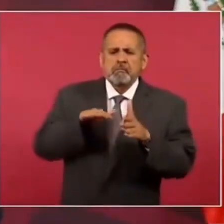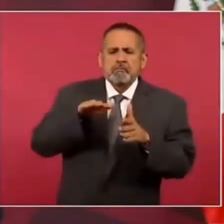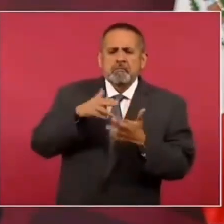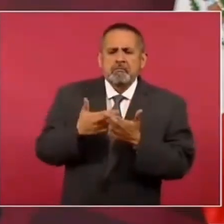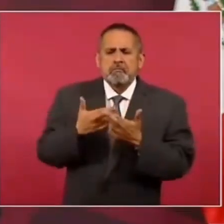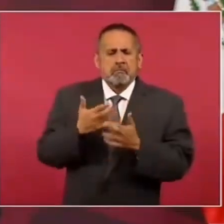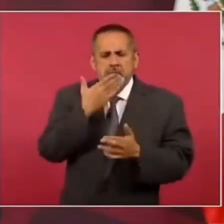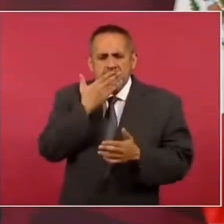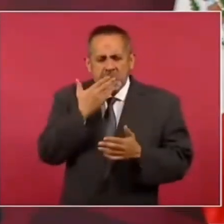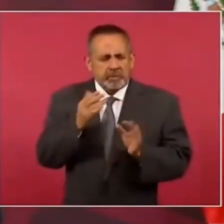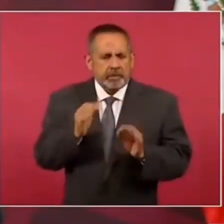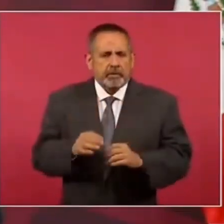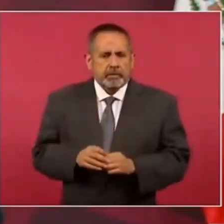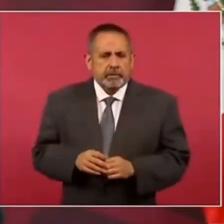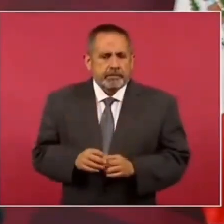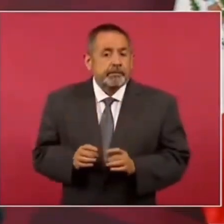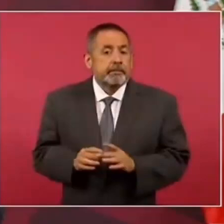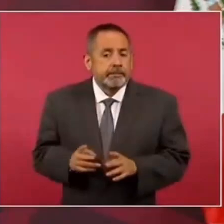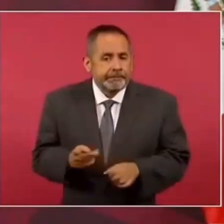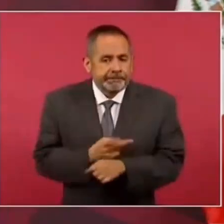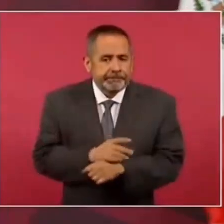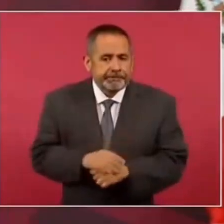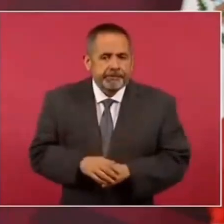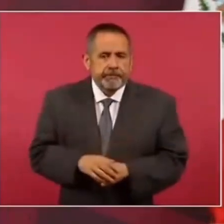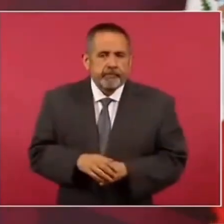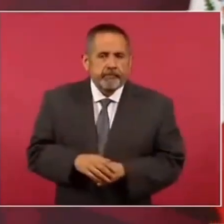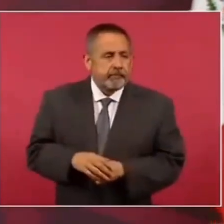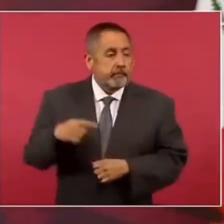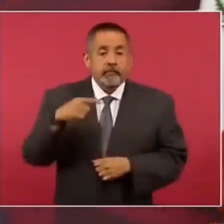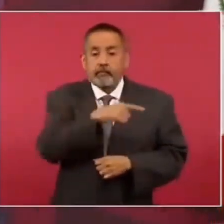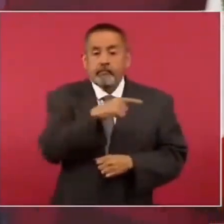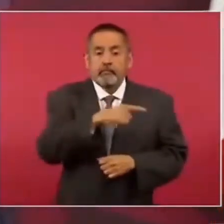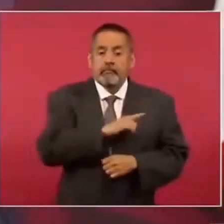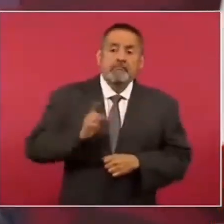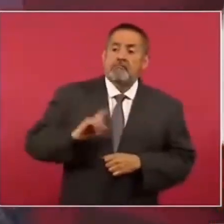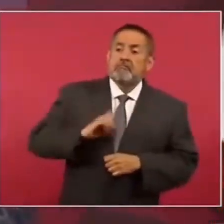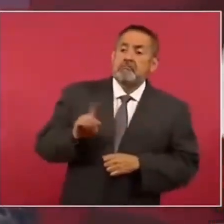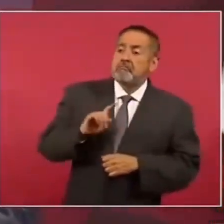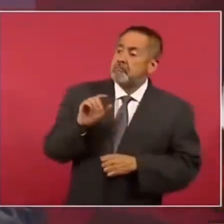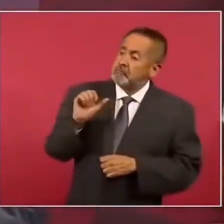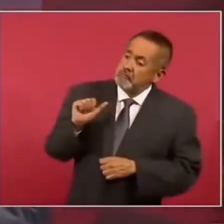¿Qué creen que sucede? Presentan un amparo